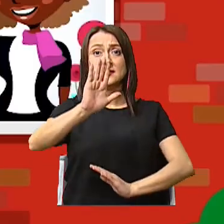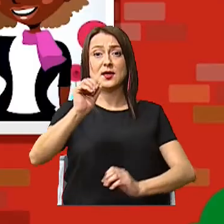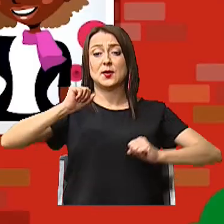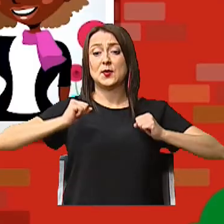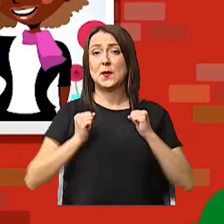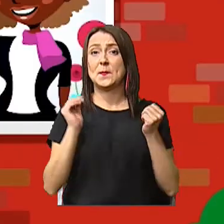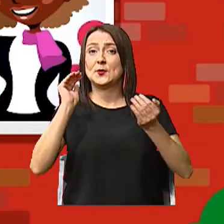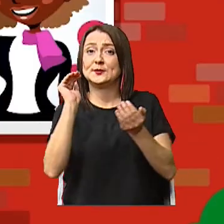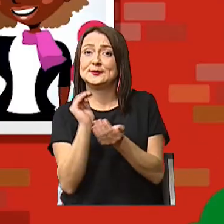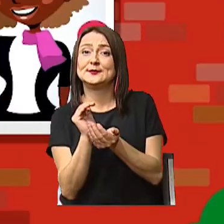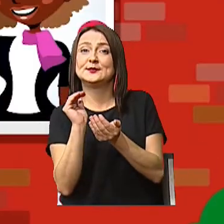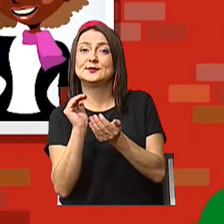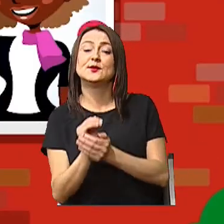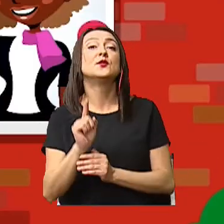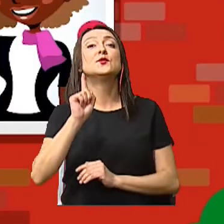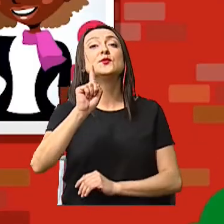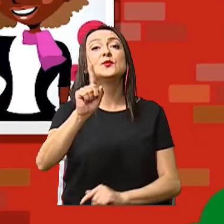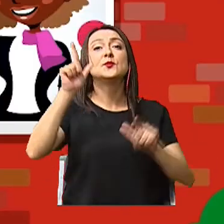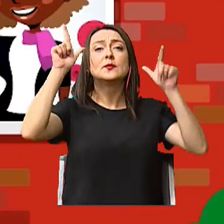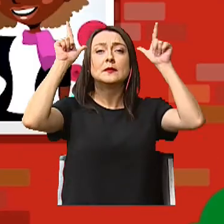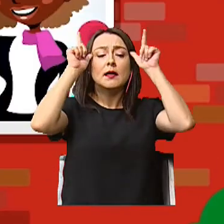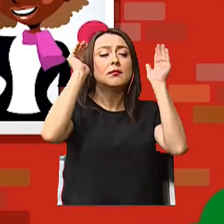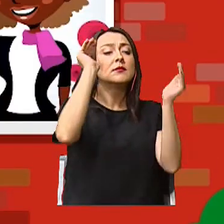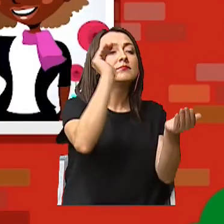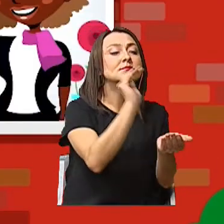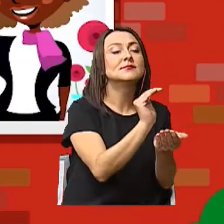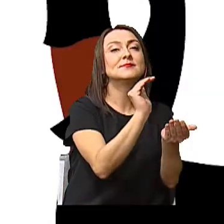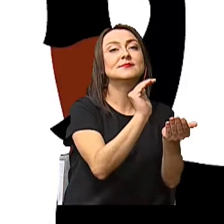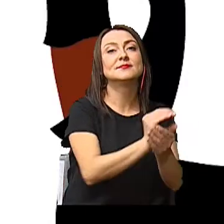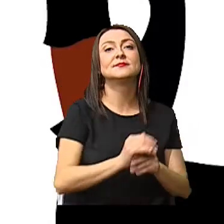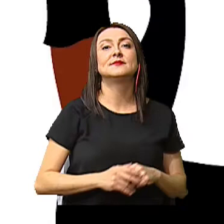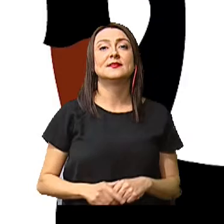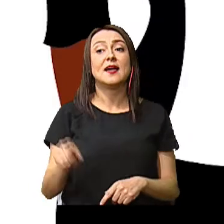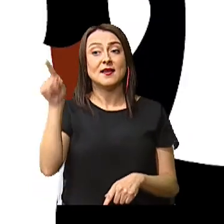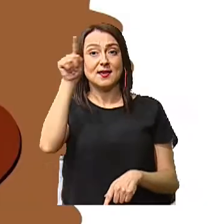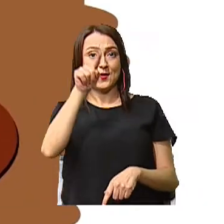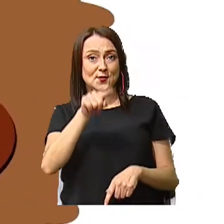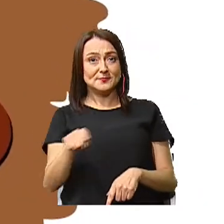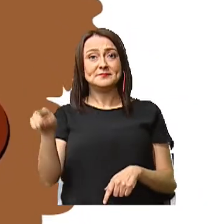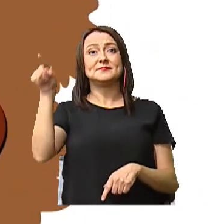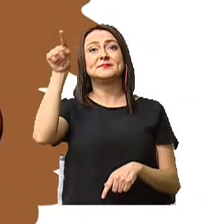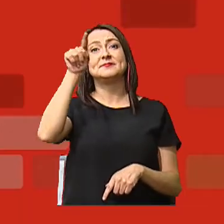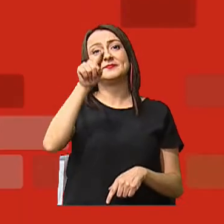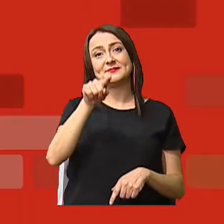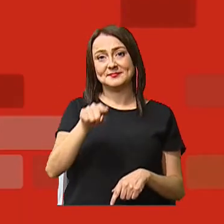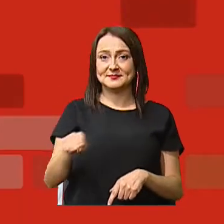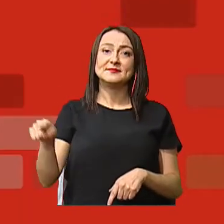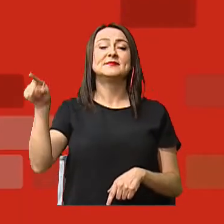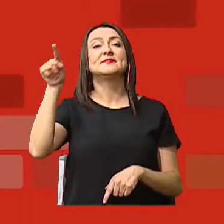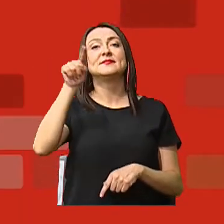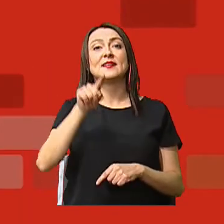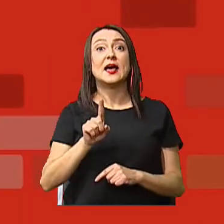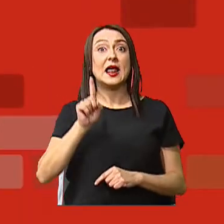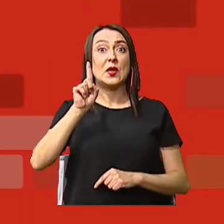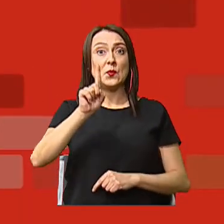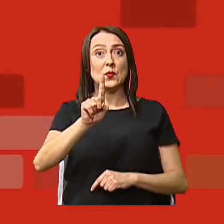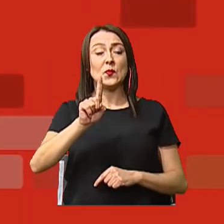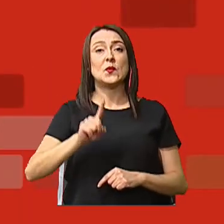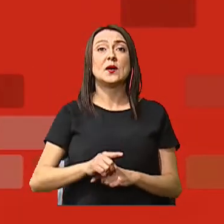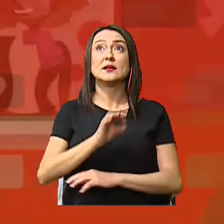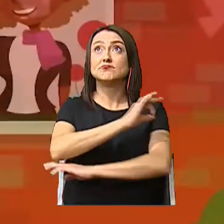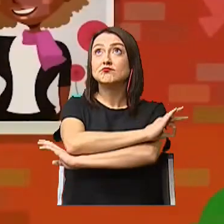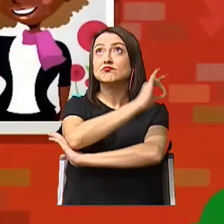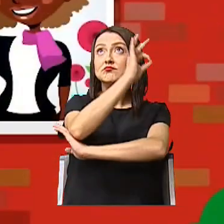Cinco pollitos y una ternera Caracol, caracol, a la una